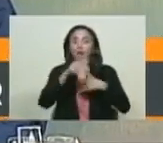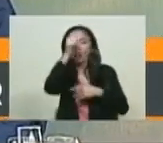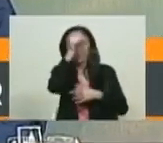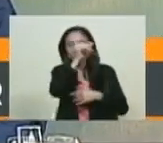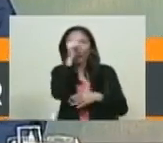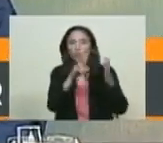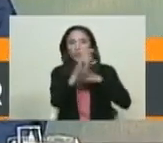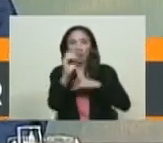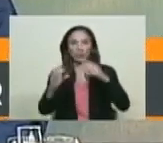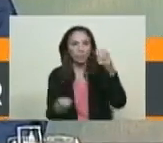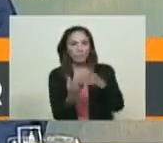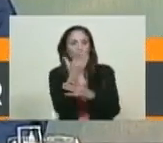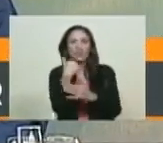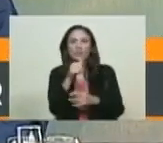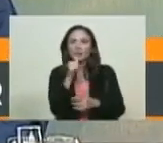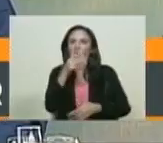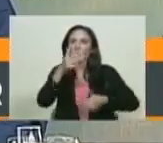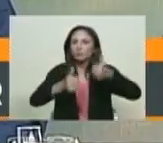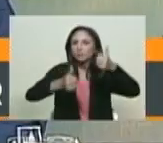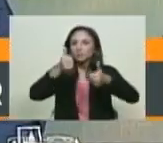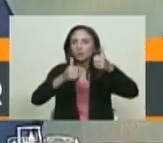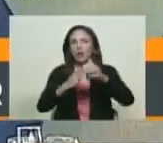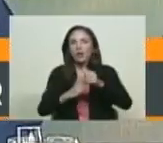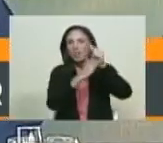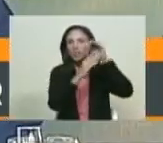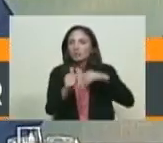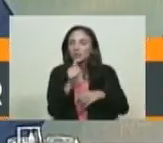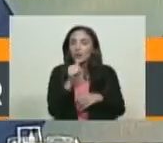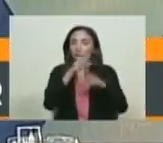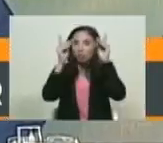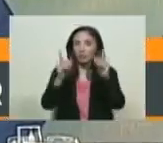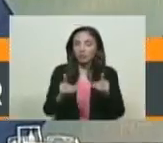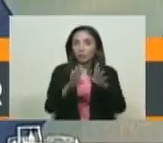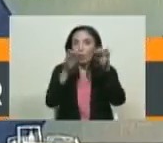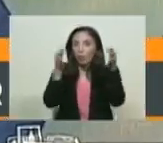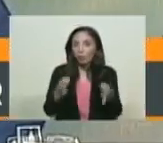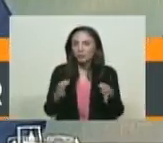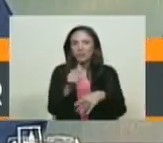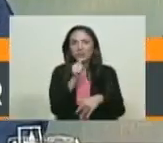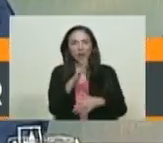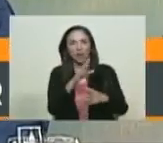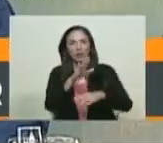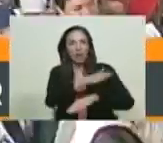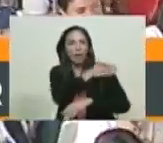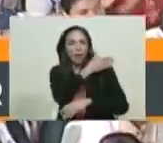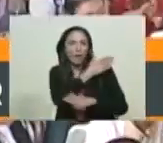20 de mayo, quien va a tomar la decisión definitiva de quién gobierna la patria.